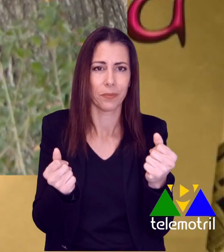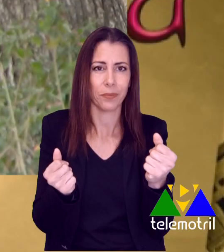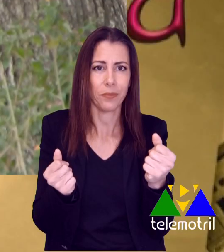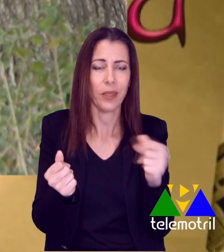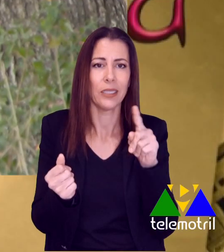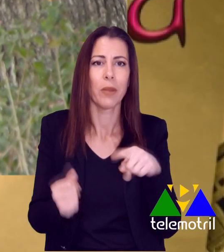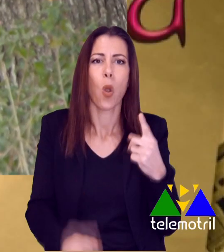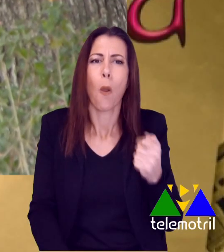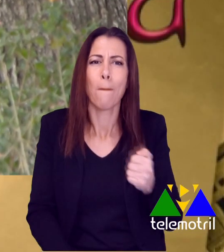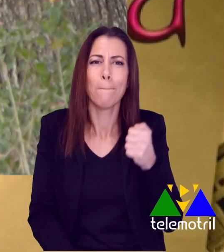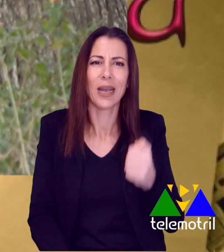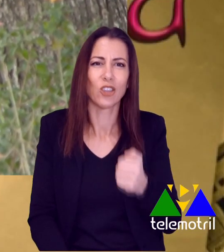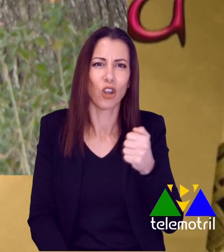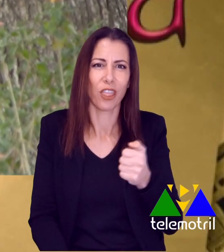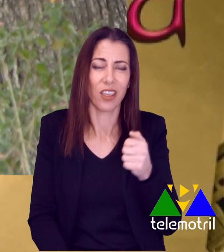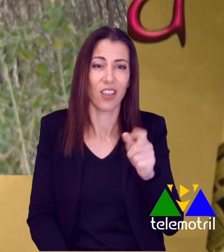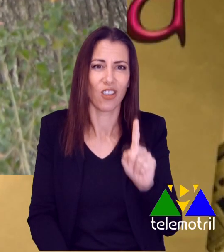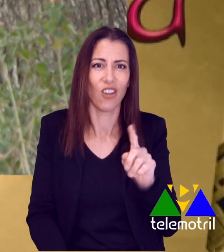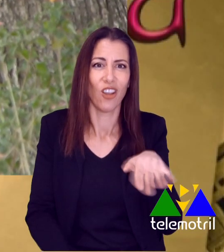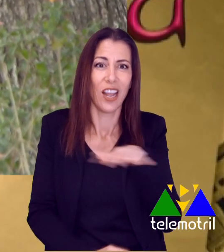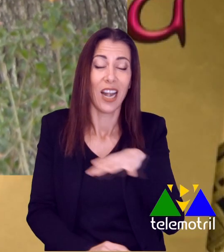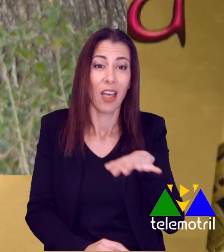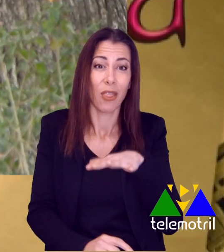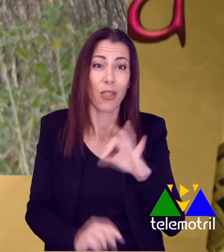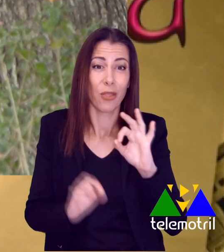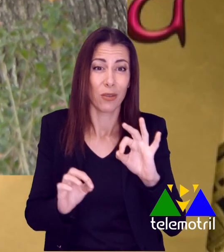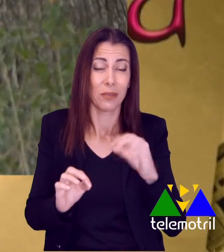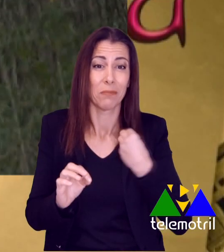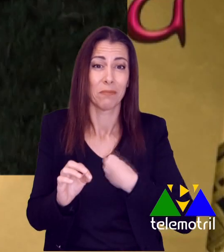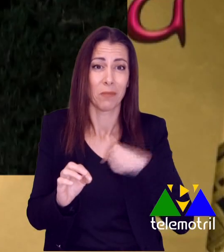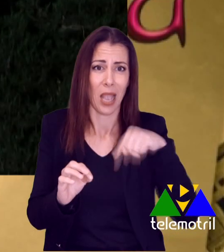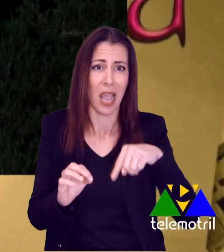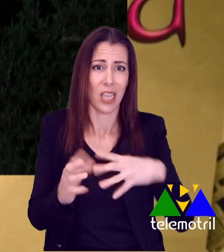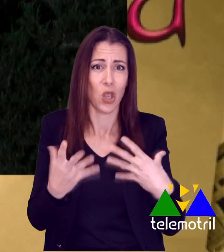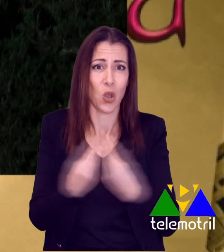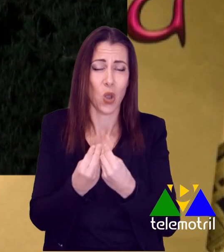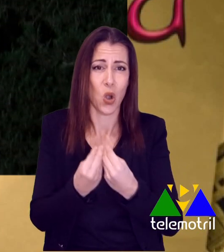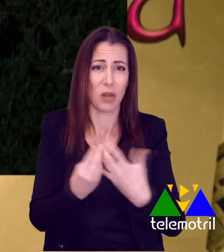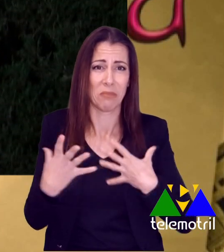Un pastorcillo que había entre las ruinas de la Alcazaba, que estaba aquí con las cabras,